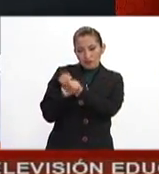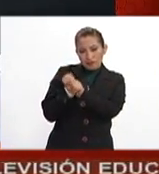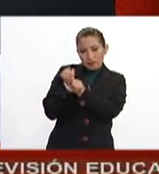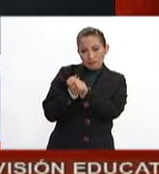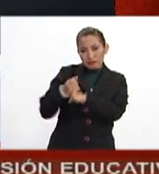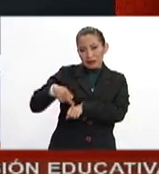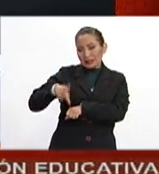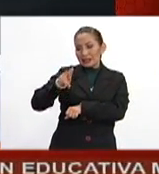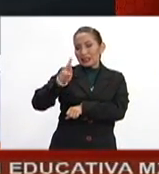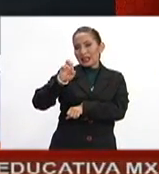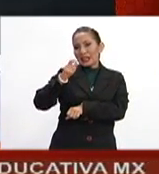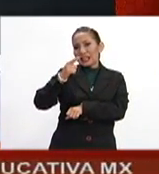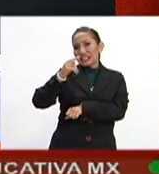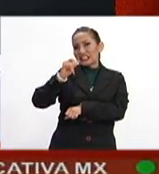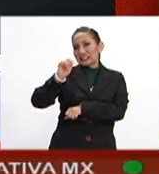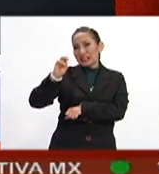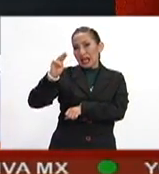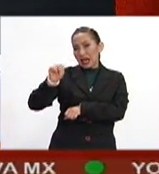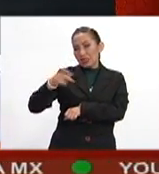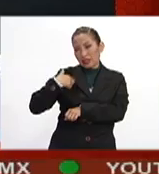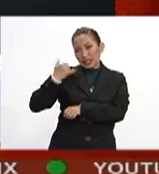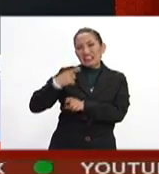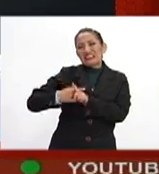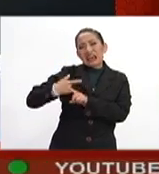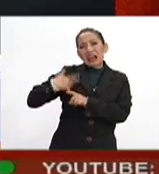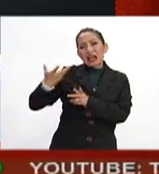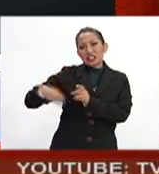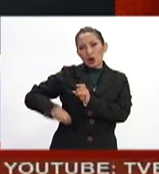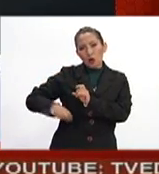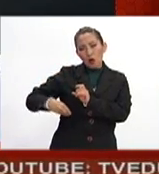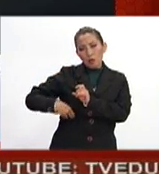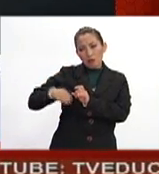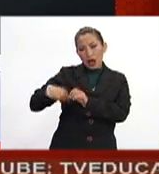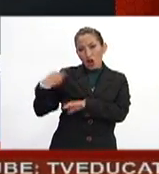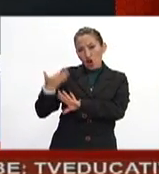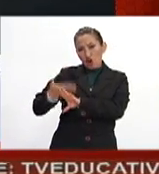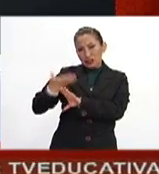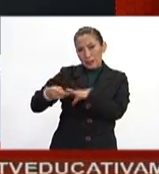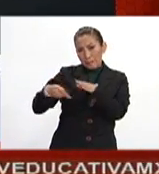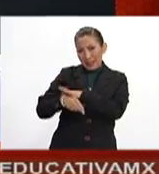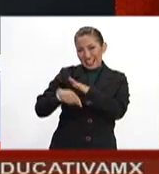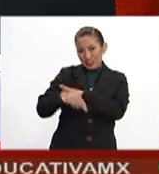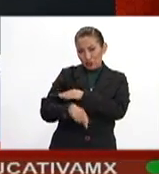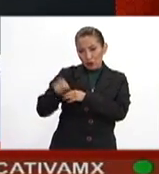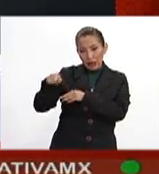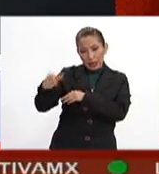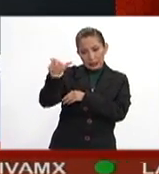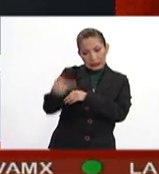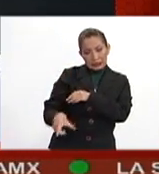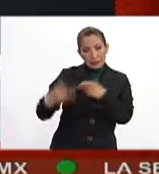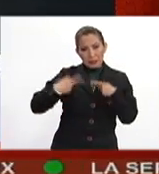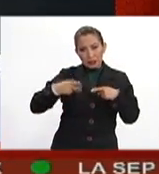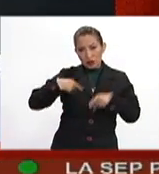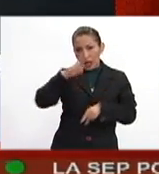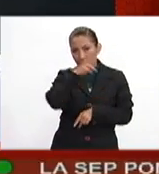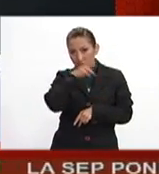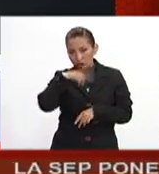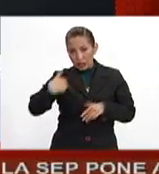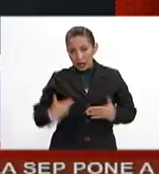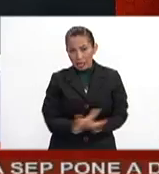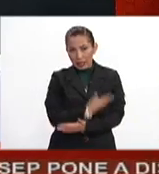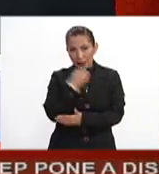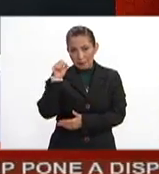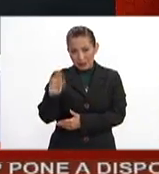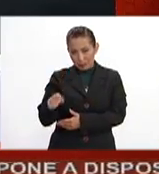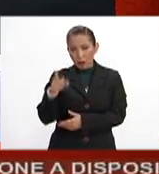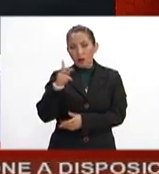de Kirguistán aseguran que el autor del atentado en el metro de San Petersburgo es un ciudadano ruso originario